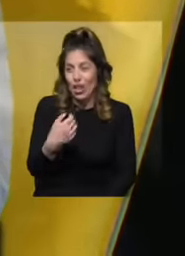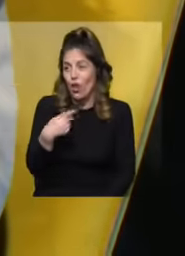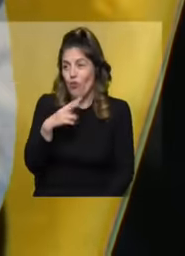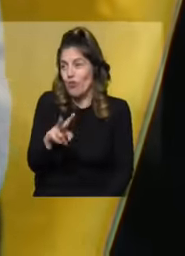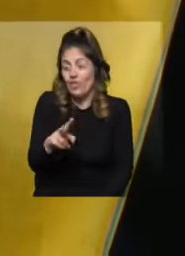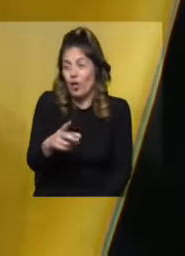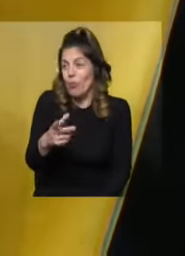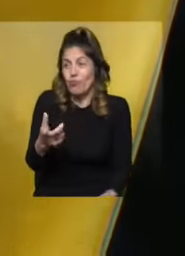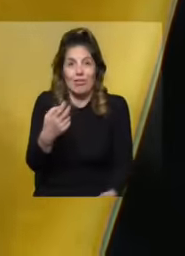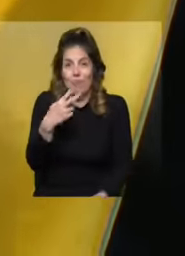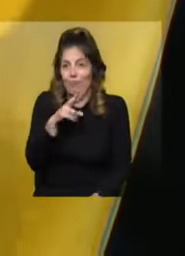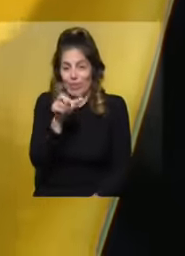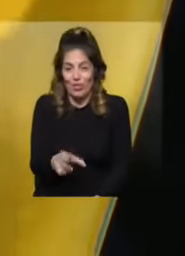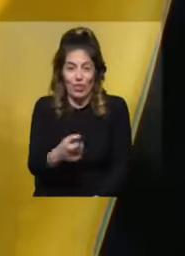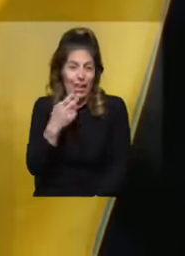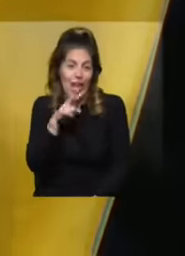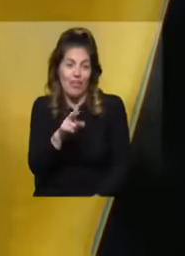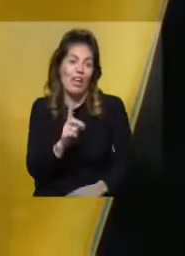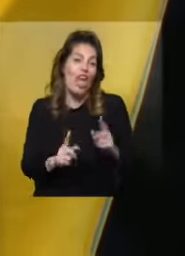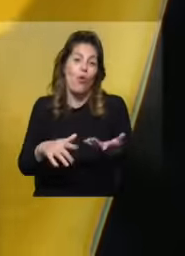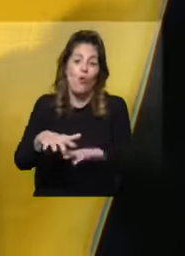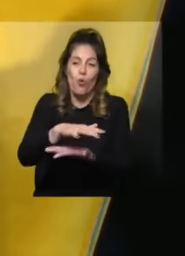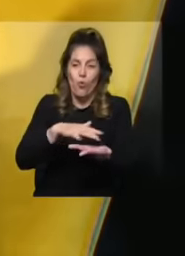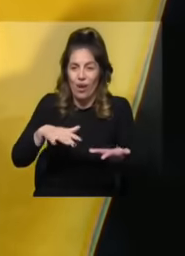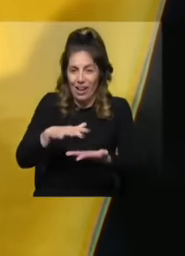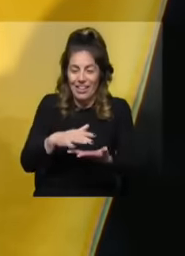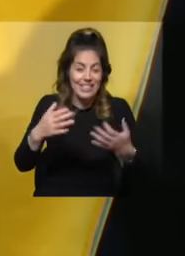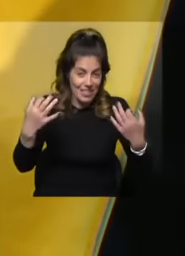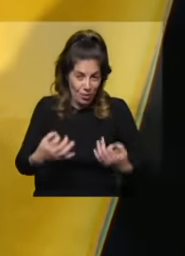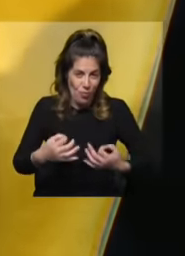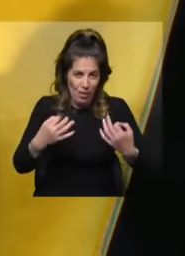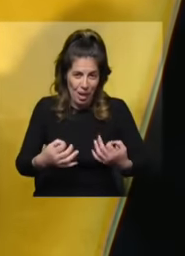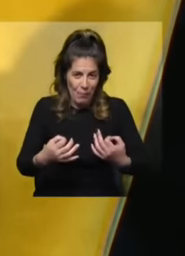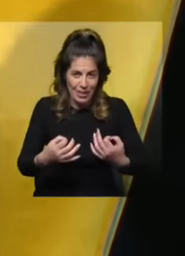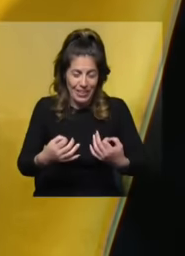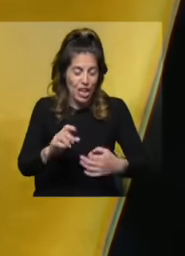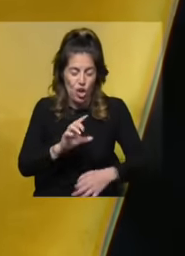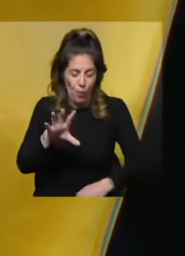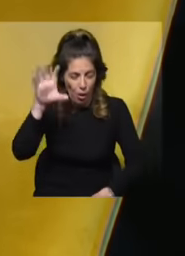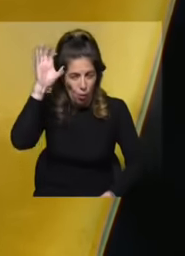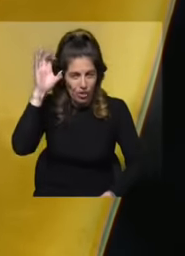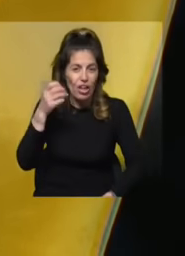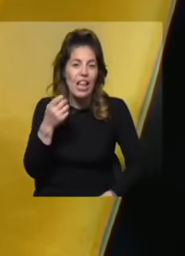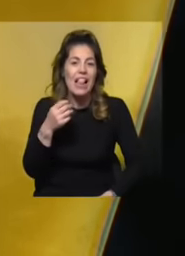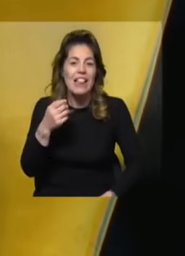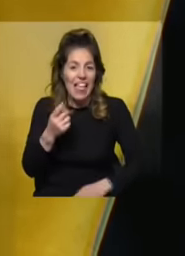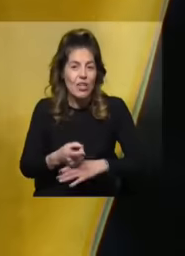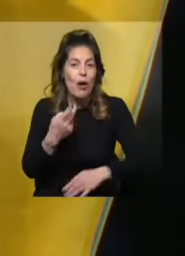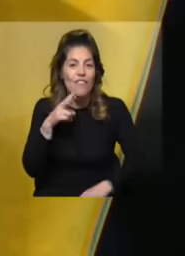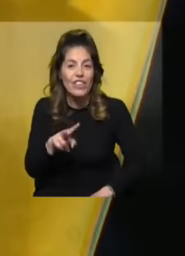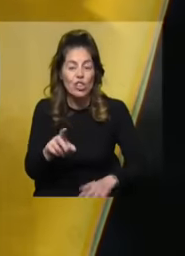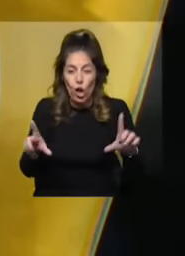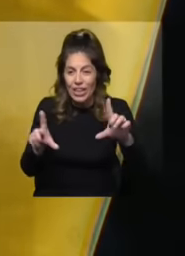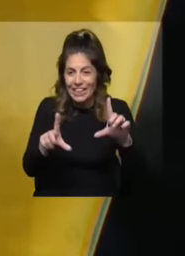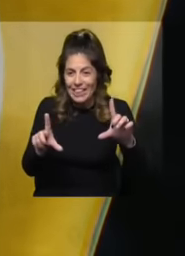un espectador... Que las vi en algún lado y en alguna otra, seguramente, de eso sí no me acuerdo, las debo haber visto en la televisión, pero no lo tengo